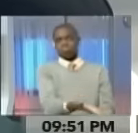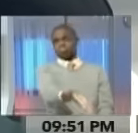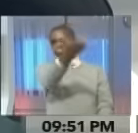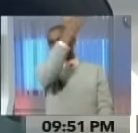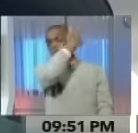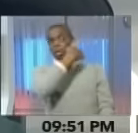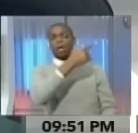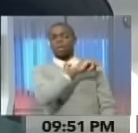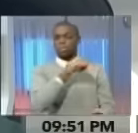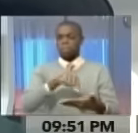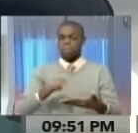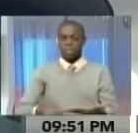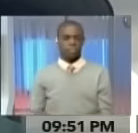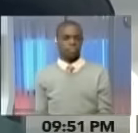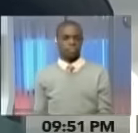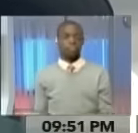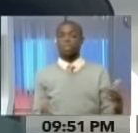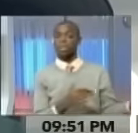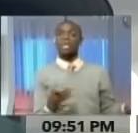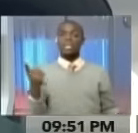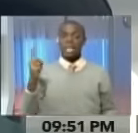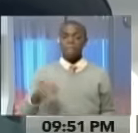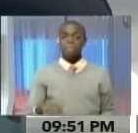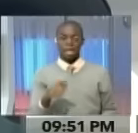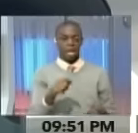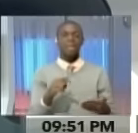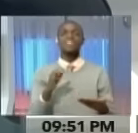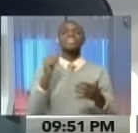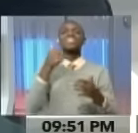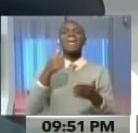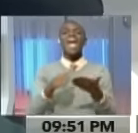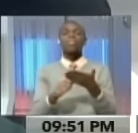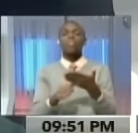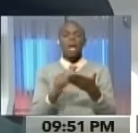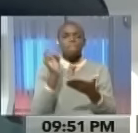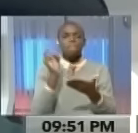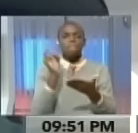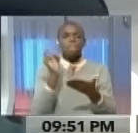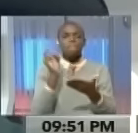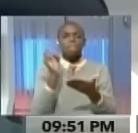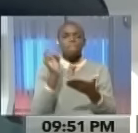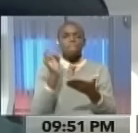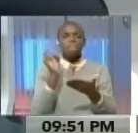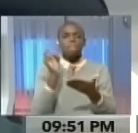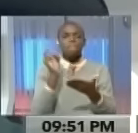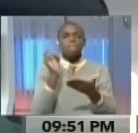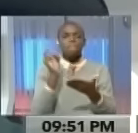hay 9333 cédulas inventadas cédulas que no